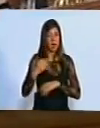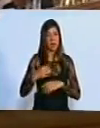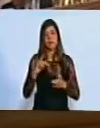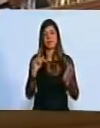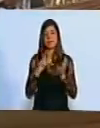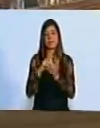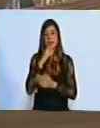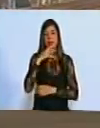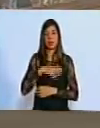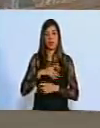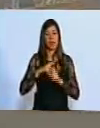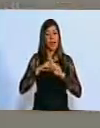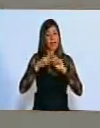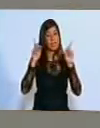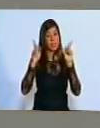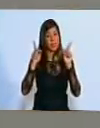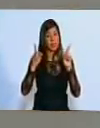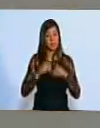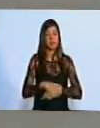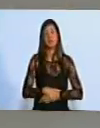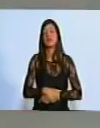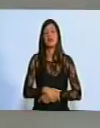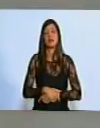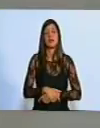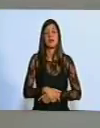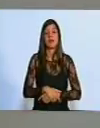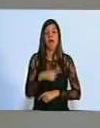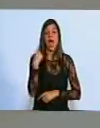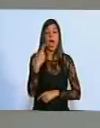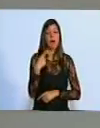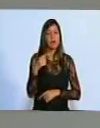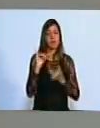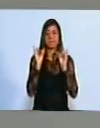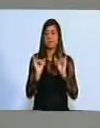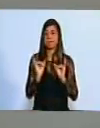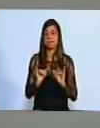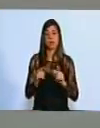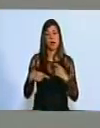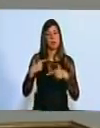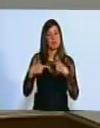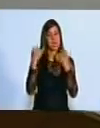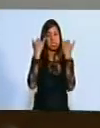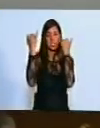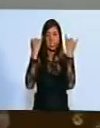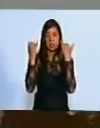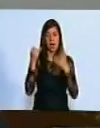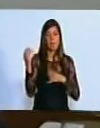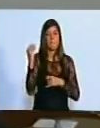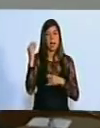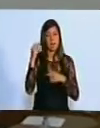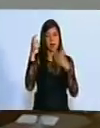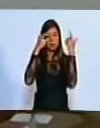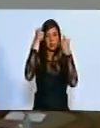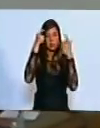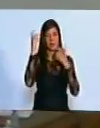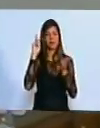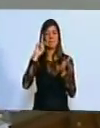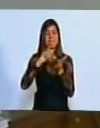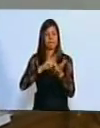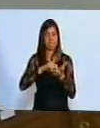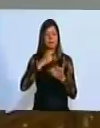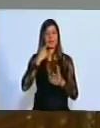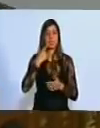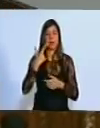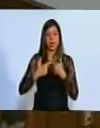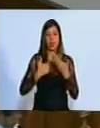referentes. Podría mencionar, muchas otras iniciativas a partir de las cuales hemos